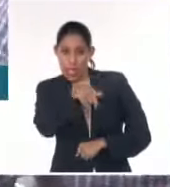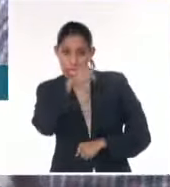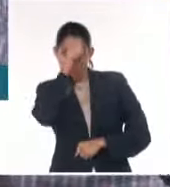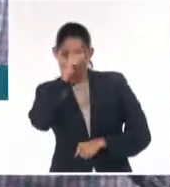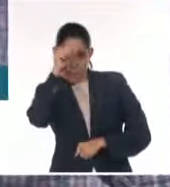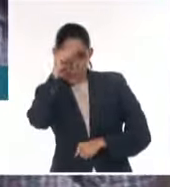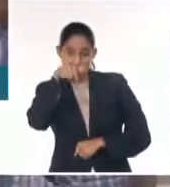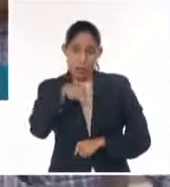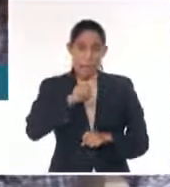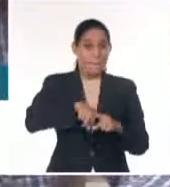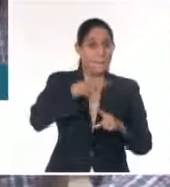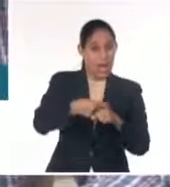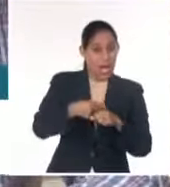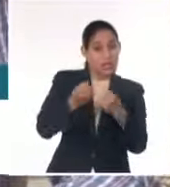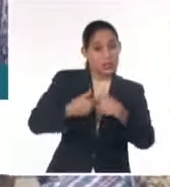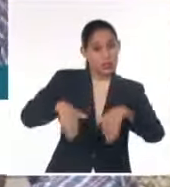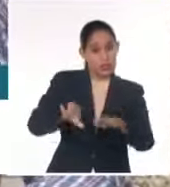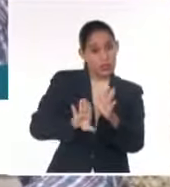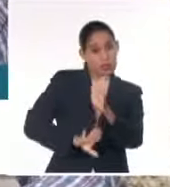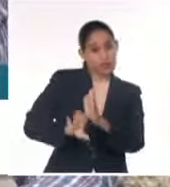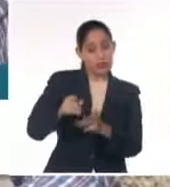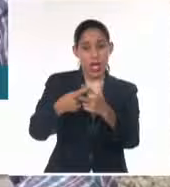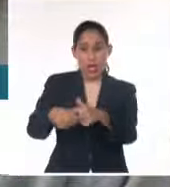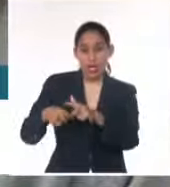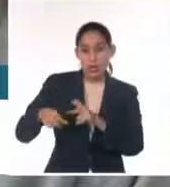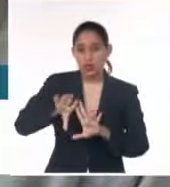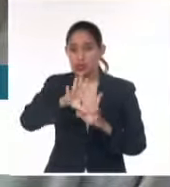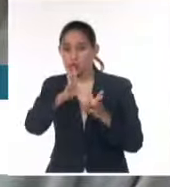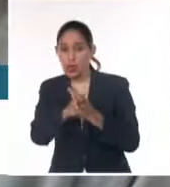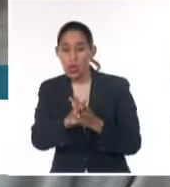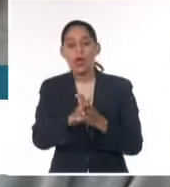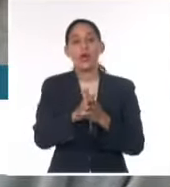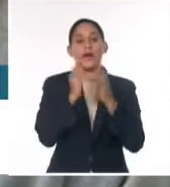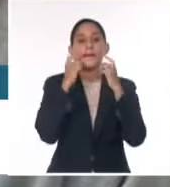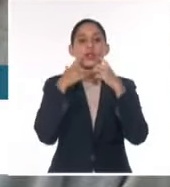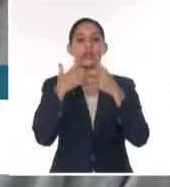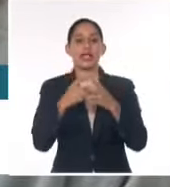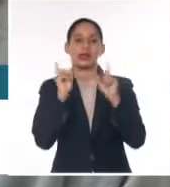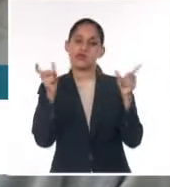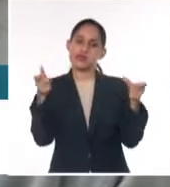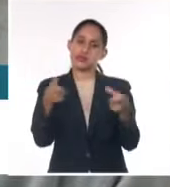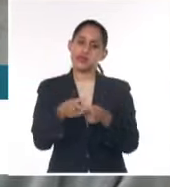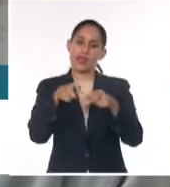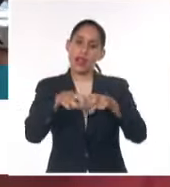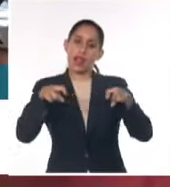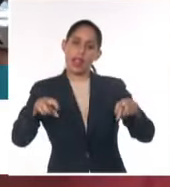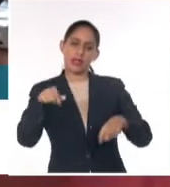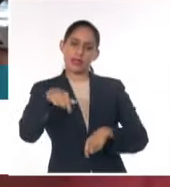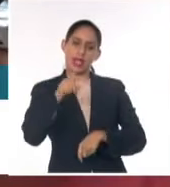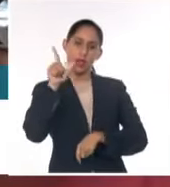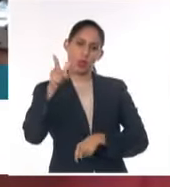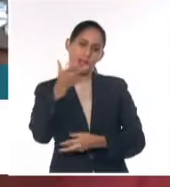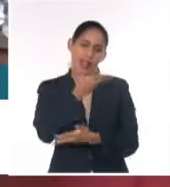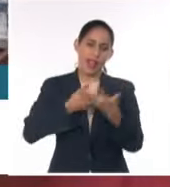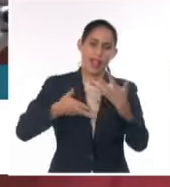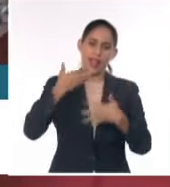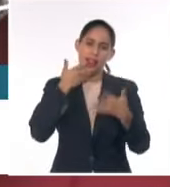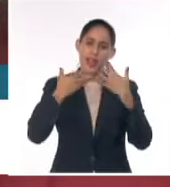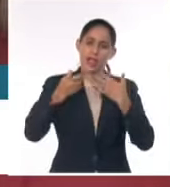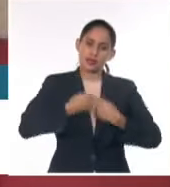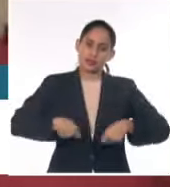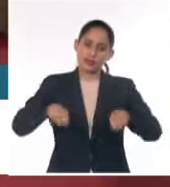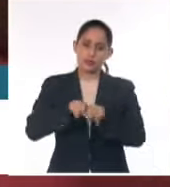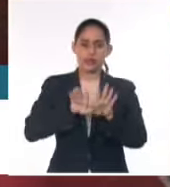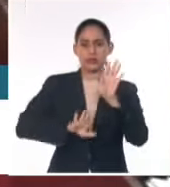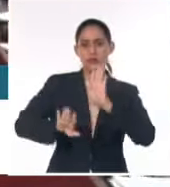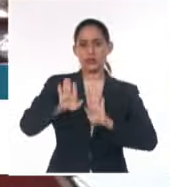como las acciones a realizar en estos territorios, dedicó la primera parte de su sesión de este lunes el Consejo de Defensa Nacional. Desde